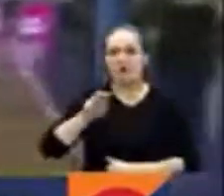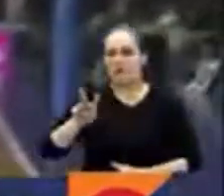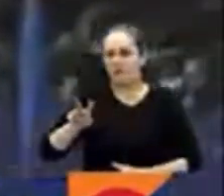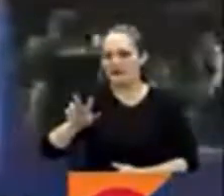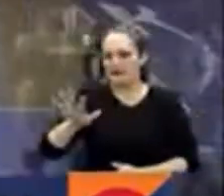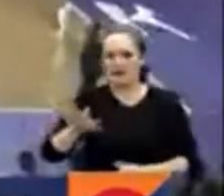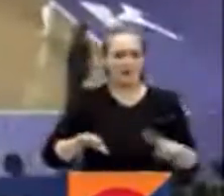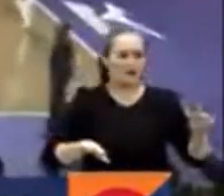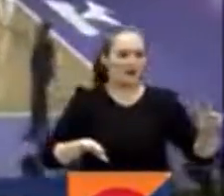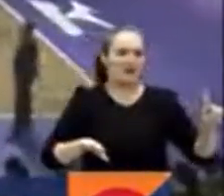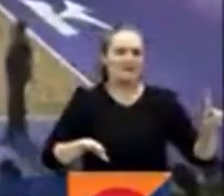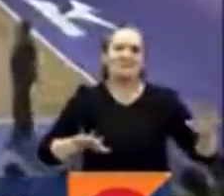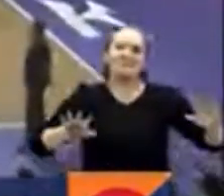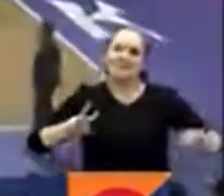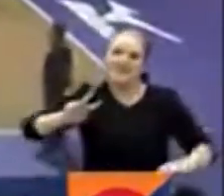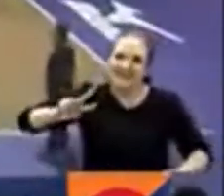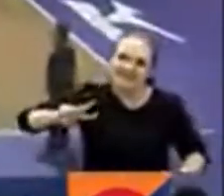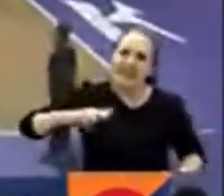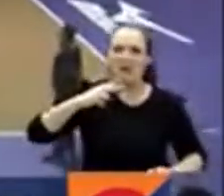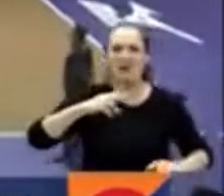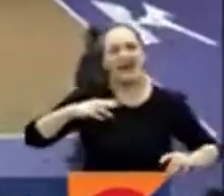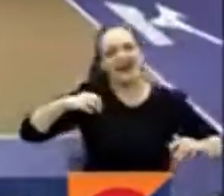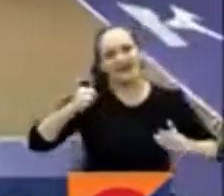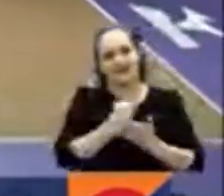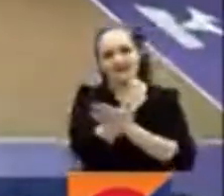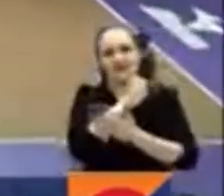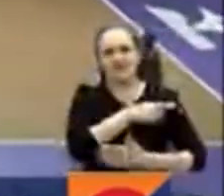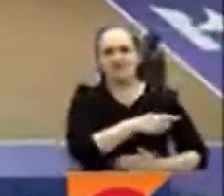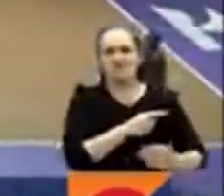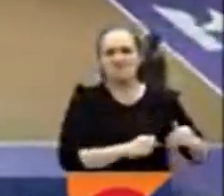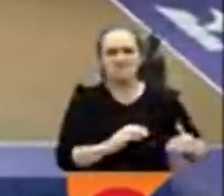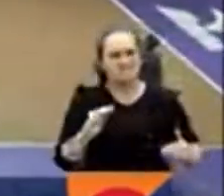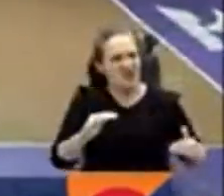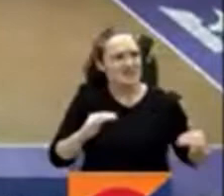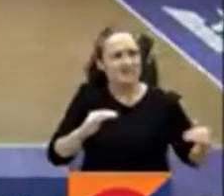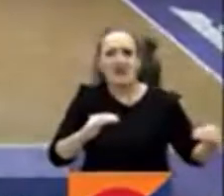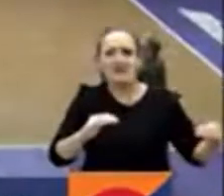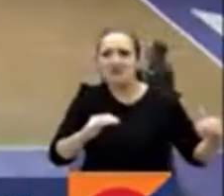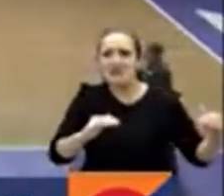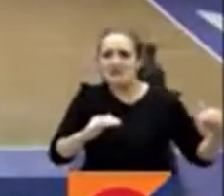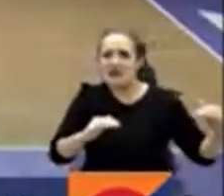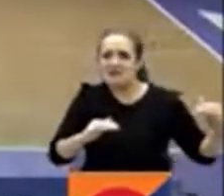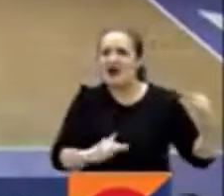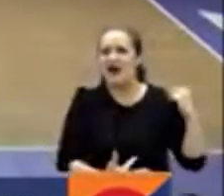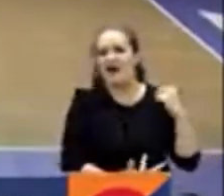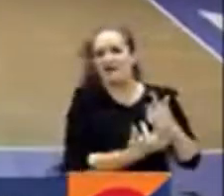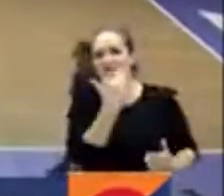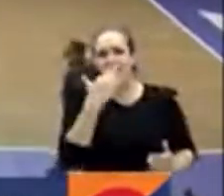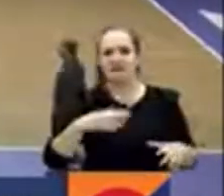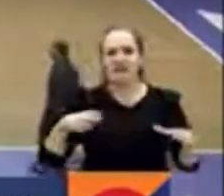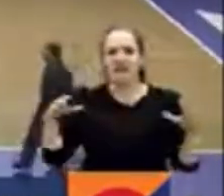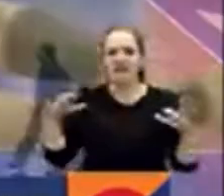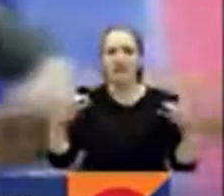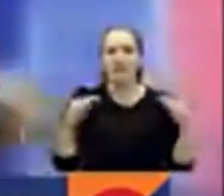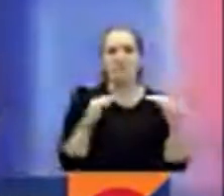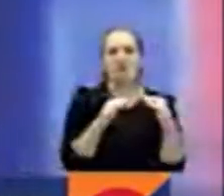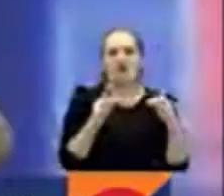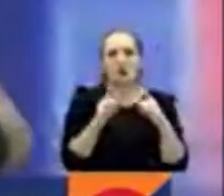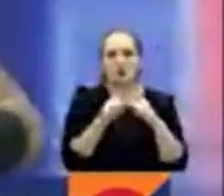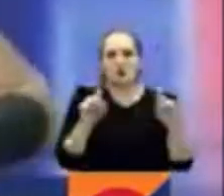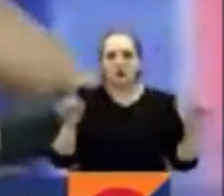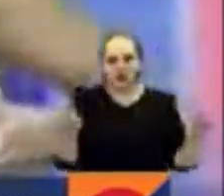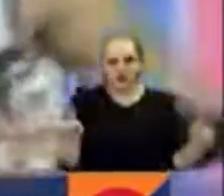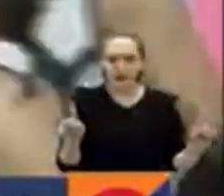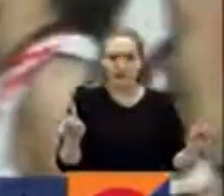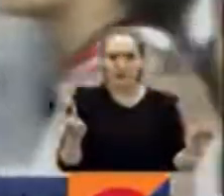25-21. Pero desde el segundo set, la producción de puntos de las centroamericanas afectó el funcionamiento del equipo de Rizzola y la serie se empató. Pese